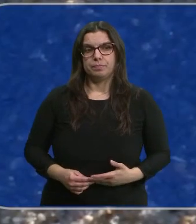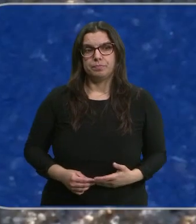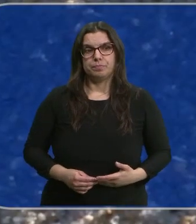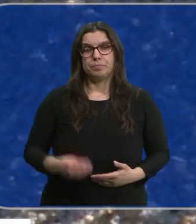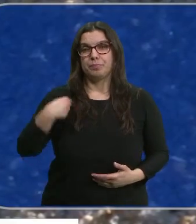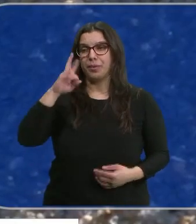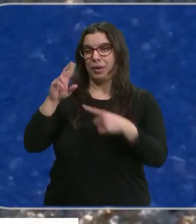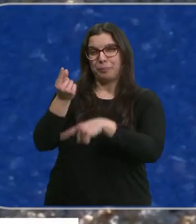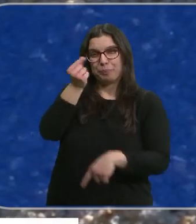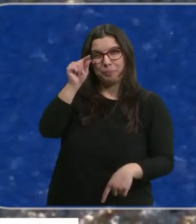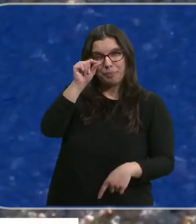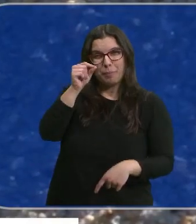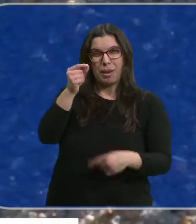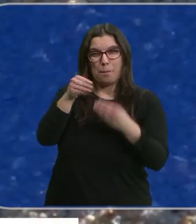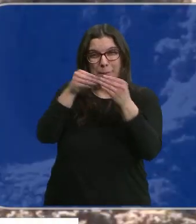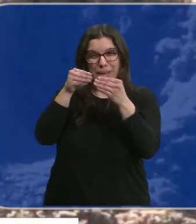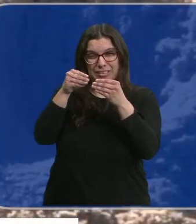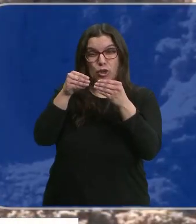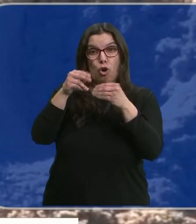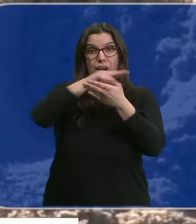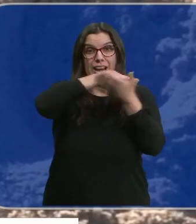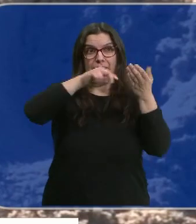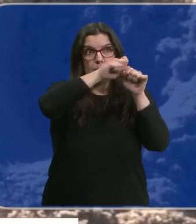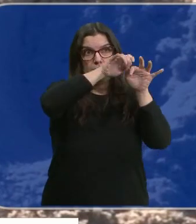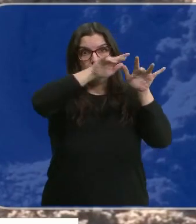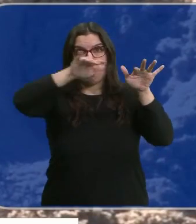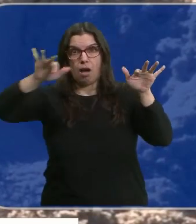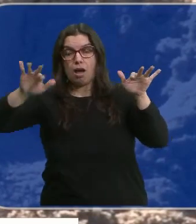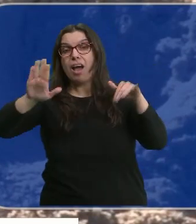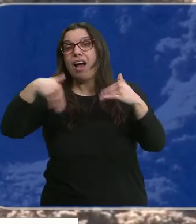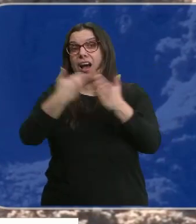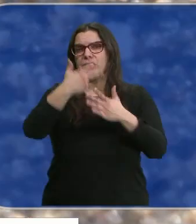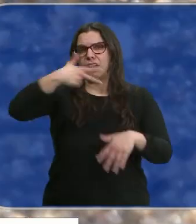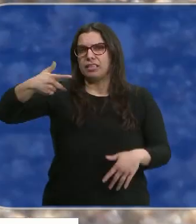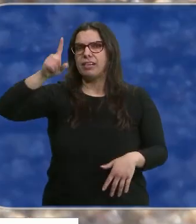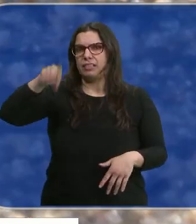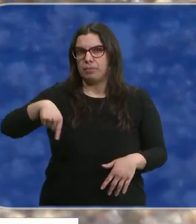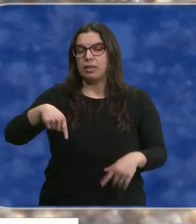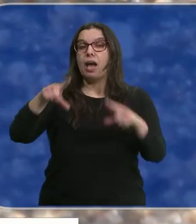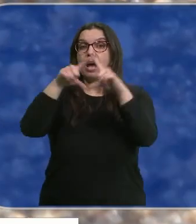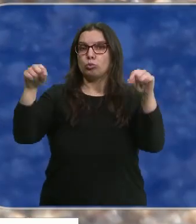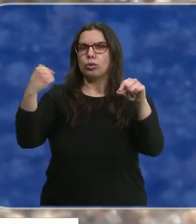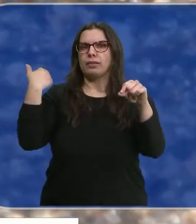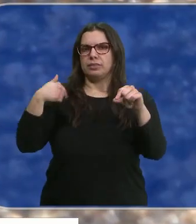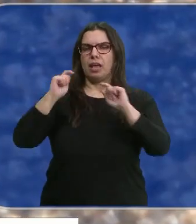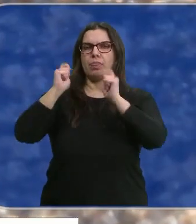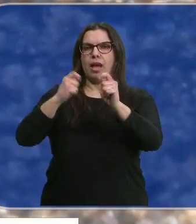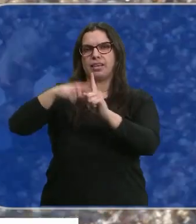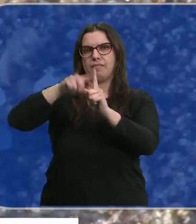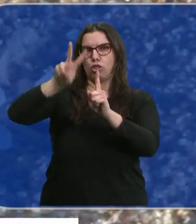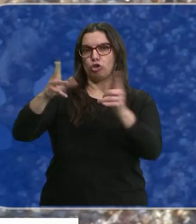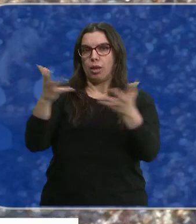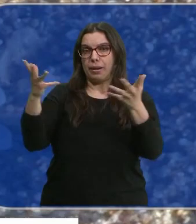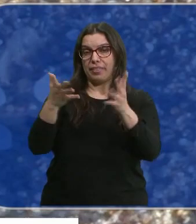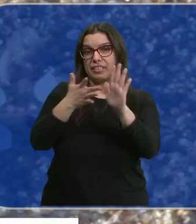Los pellets de plástico siguen extendiéndose desde Galicia y ya llegan hasta algunas playas cántabras. Asturias ha activado el nivel 2 de